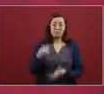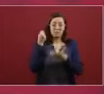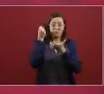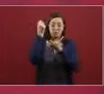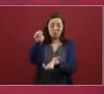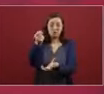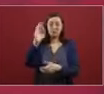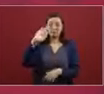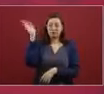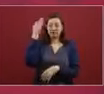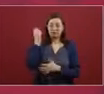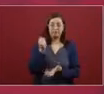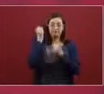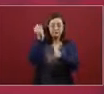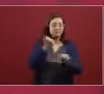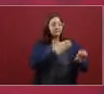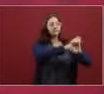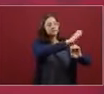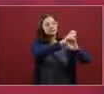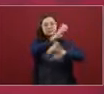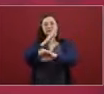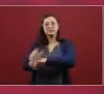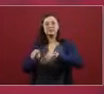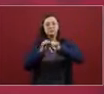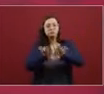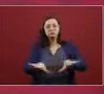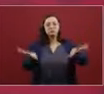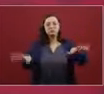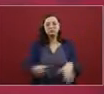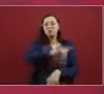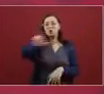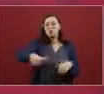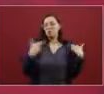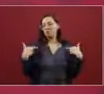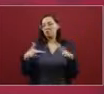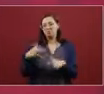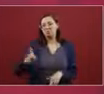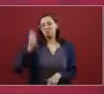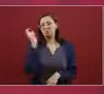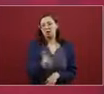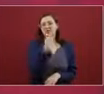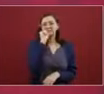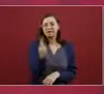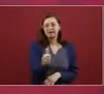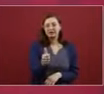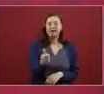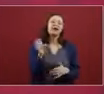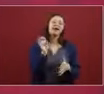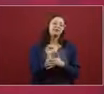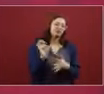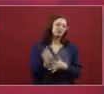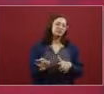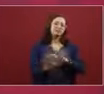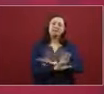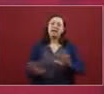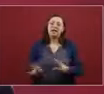de la Federación a los estados y no se paga a los maestros. Entonces, el manejo de